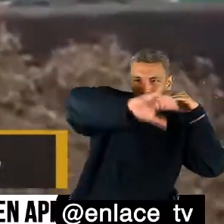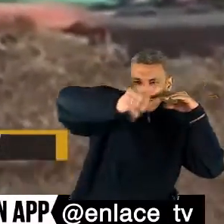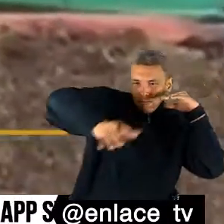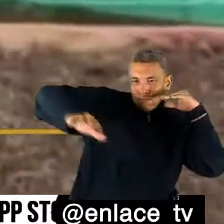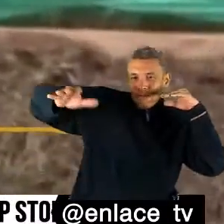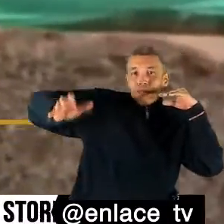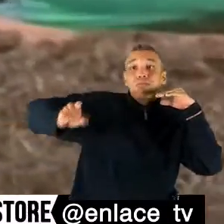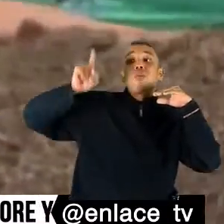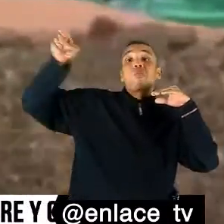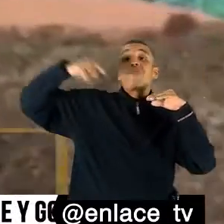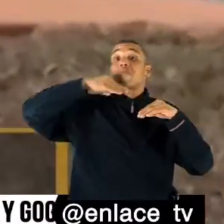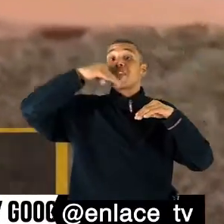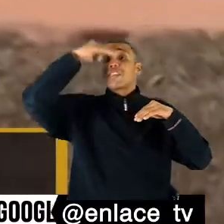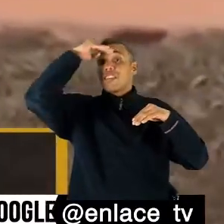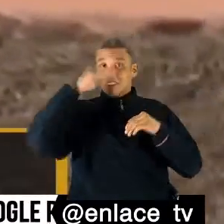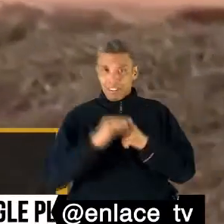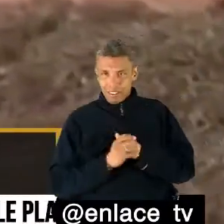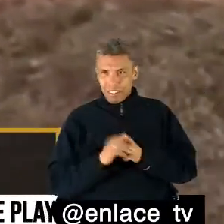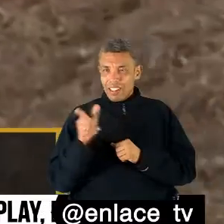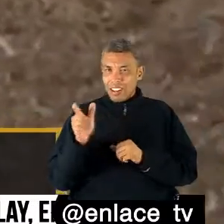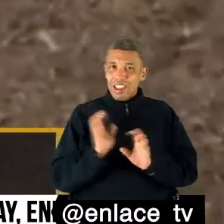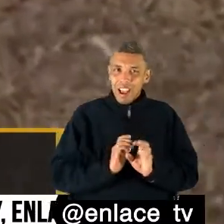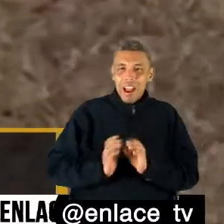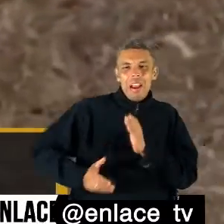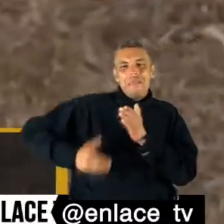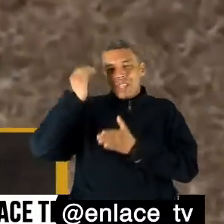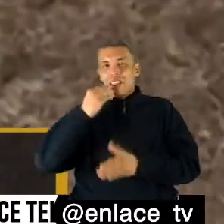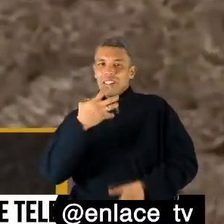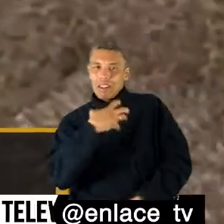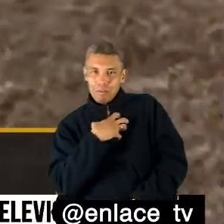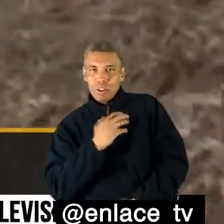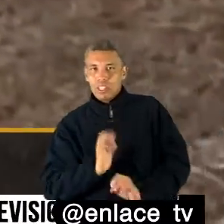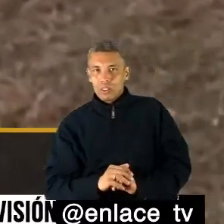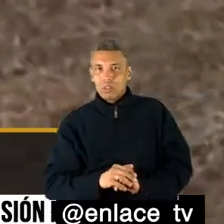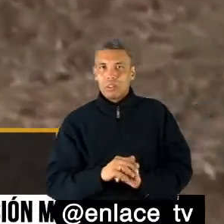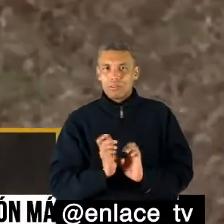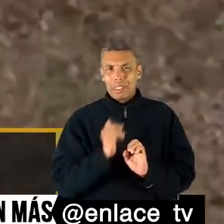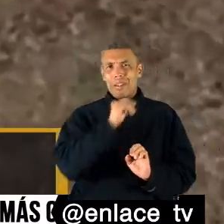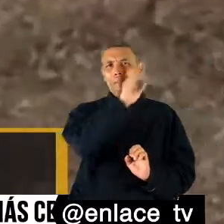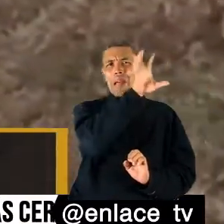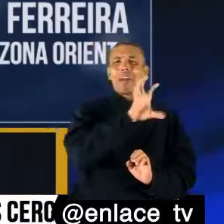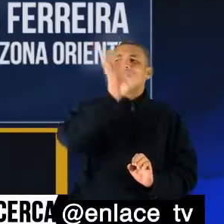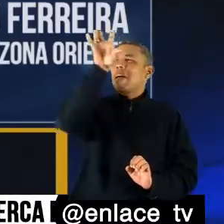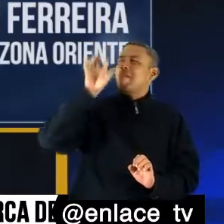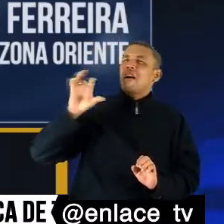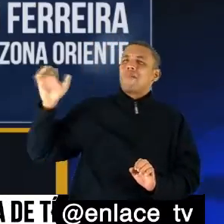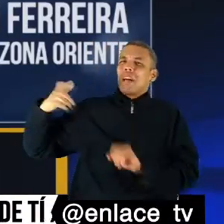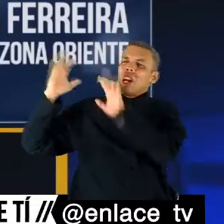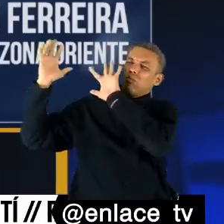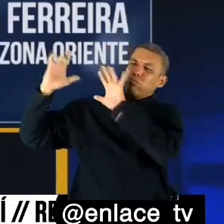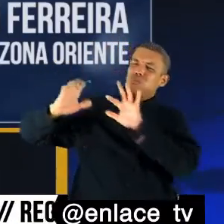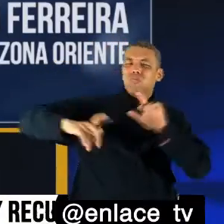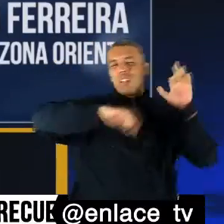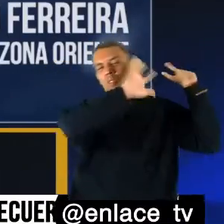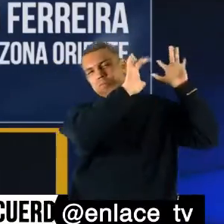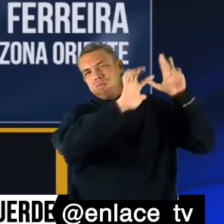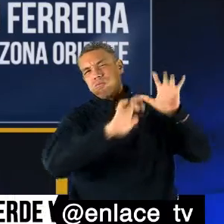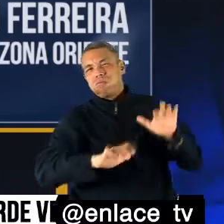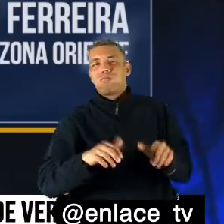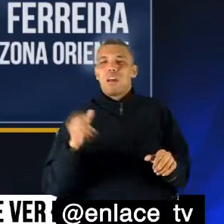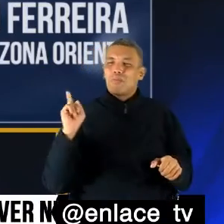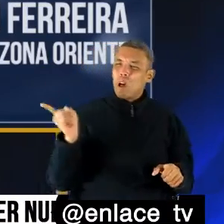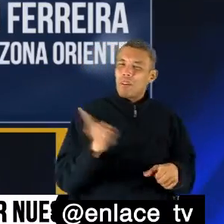sus primeras preparaciones físicas previas a las competencias con más de 2.300 corredores de todo el mundo. Sí, bueno, ya se han adelantado las tareas,